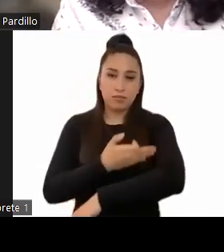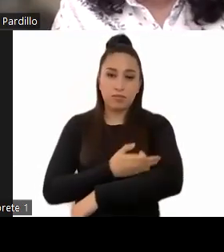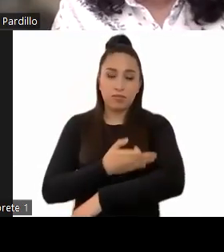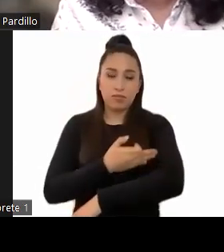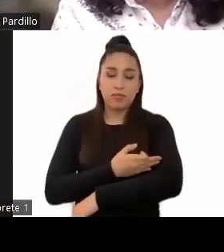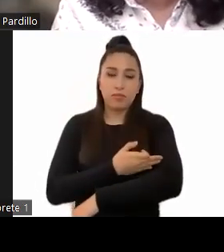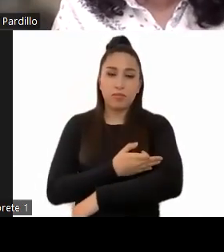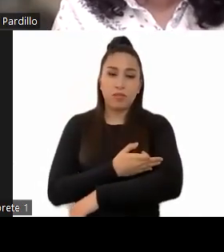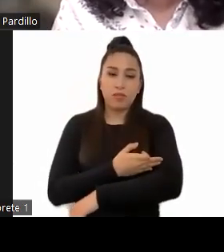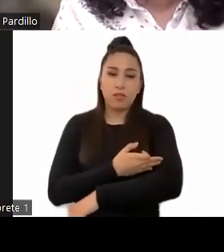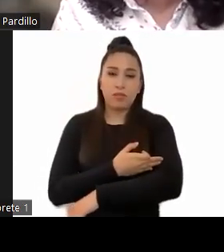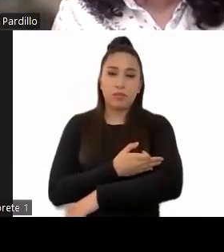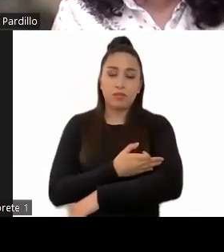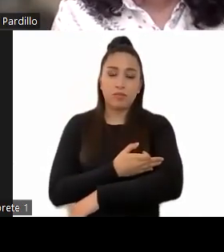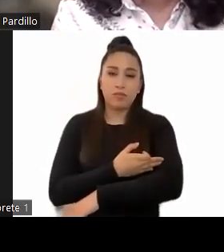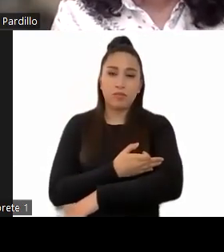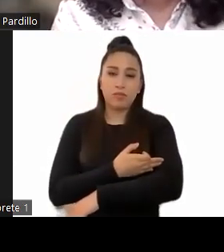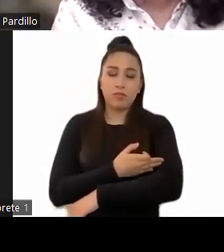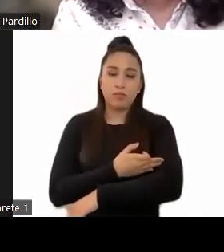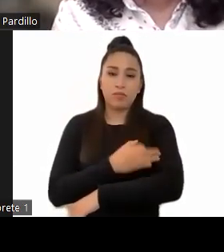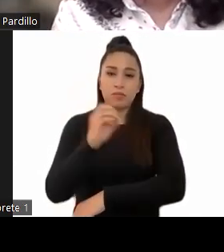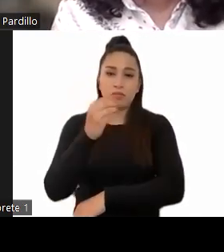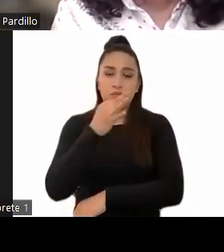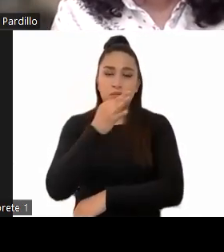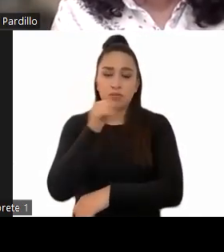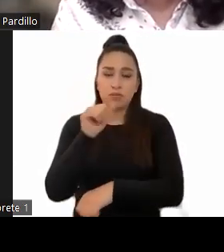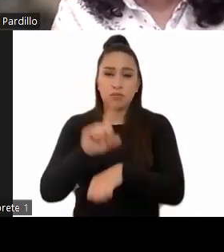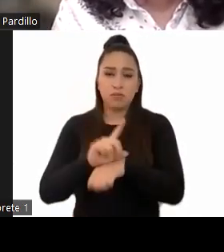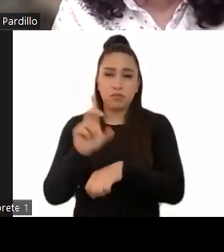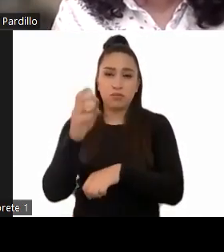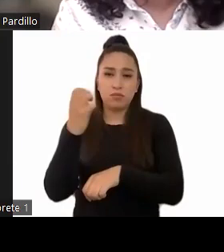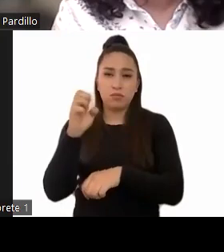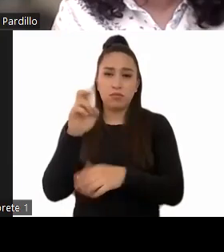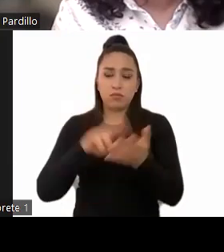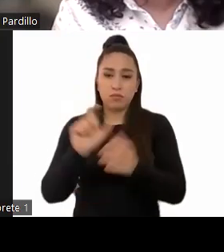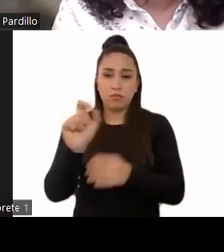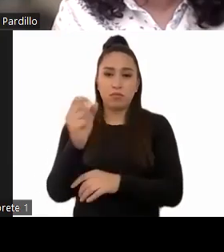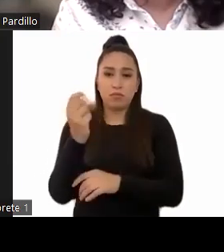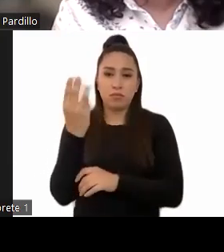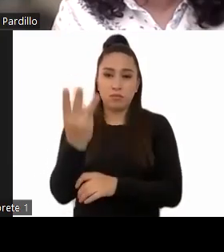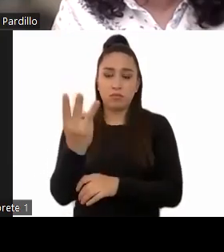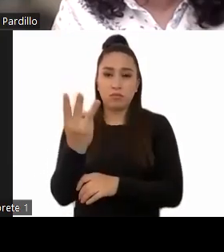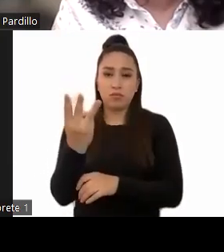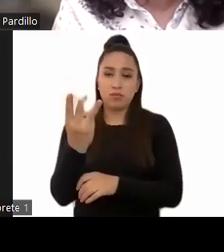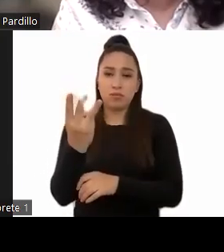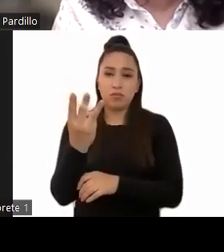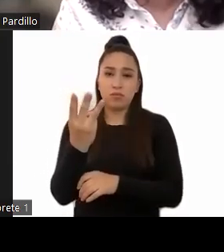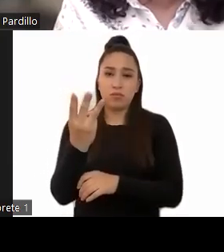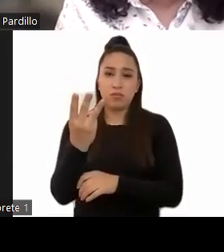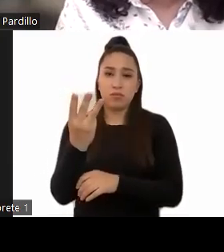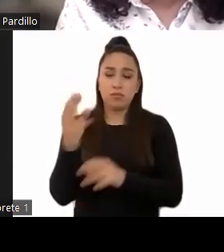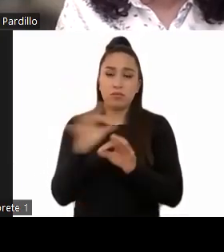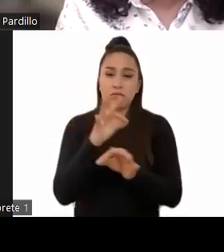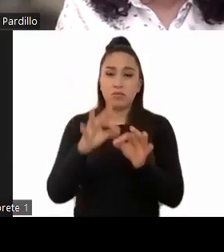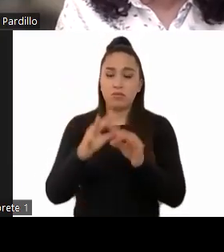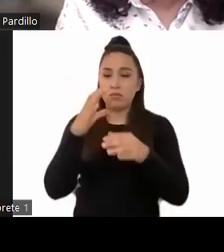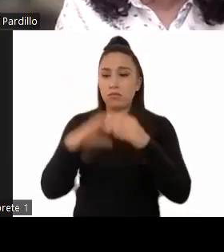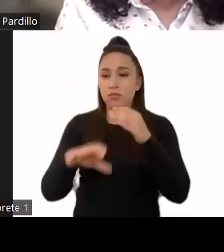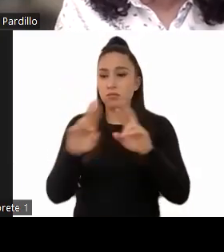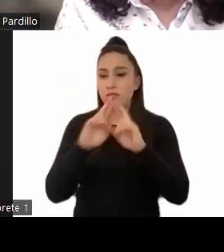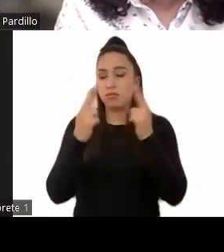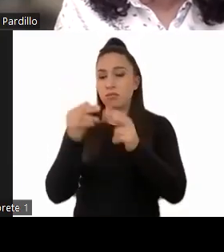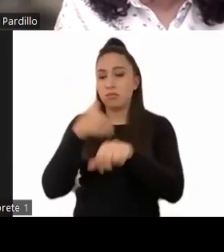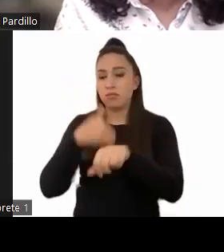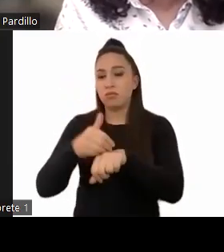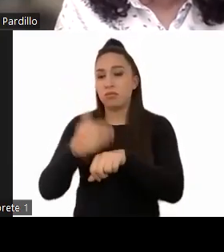minutos del día 30 de enero de 2023, doy por concluida la 8ª sesión ordinaria